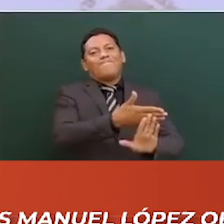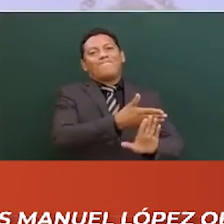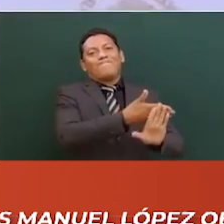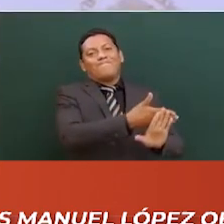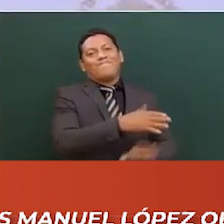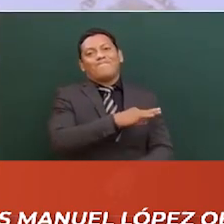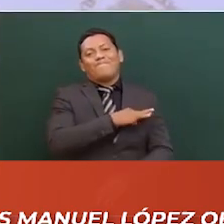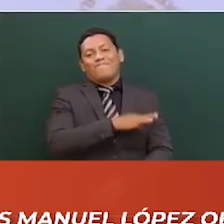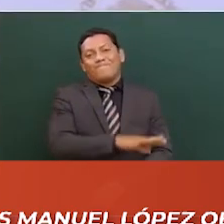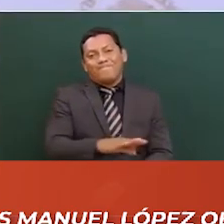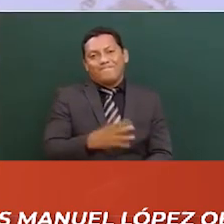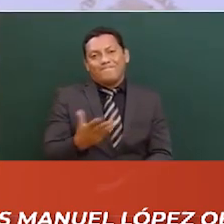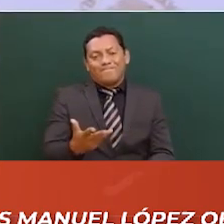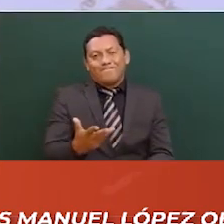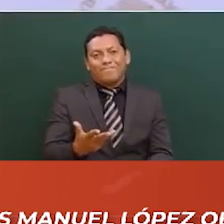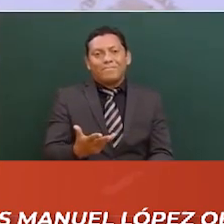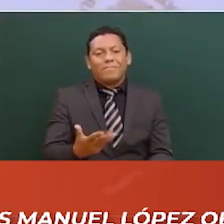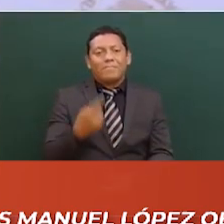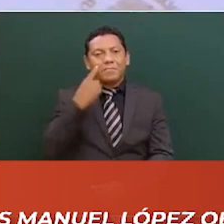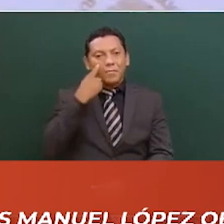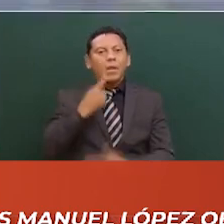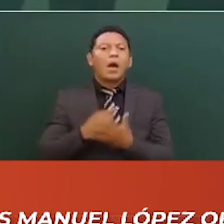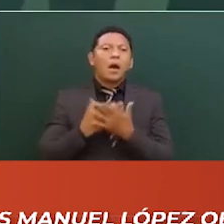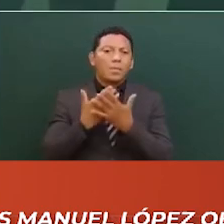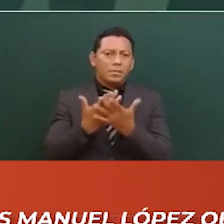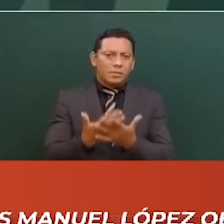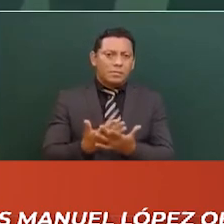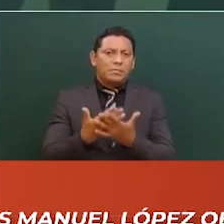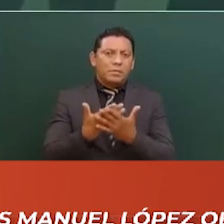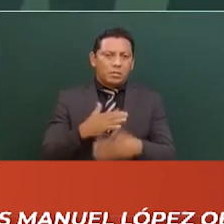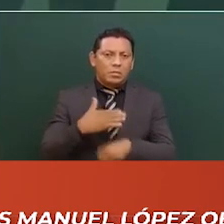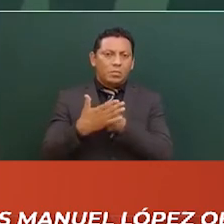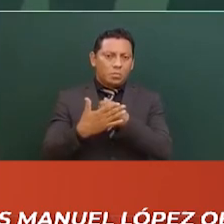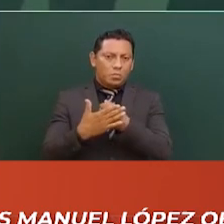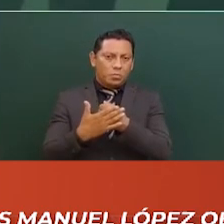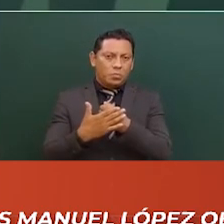pueblos. Vamos a esperar